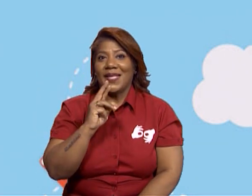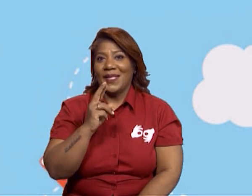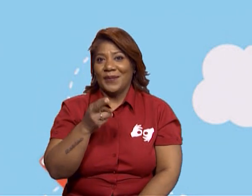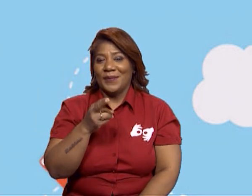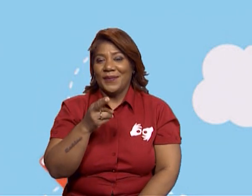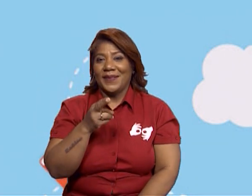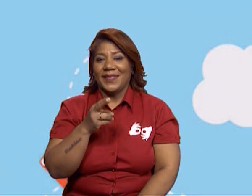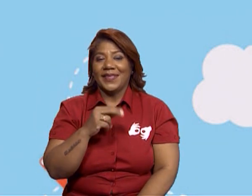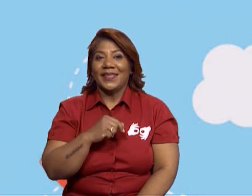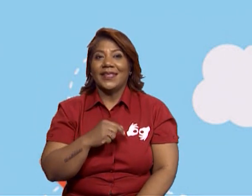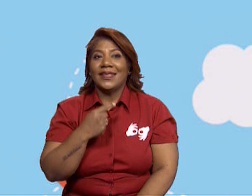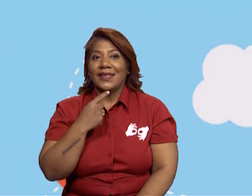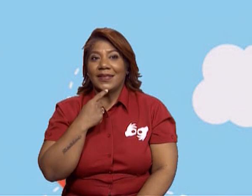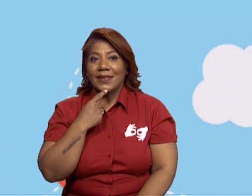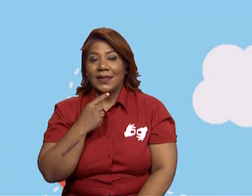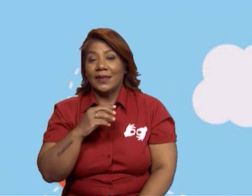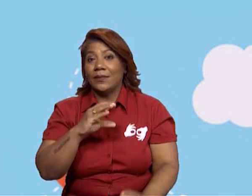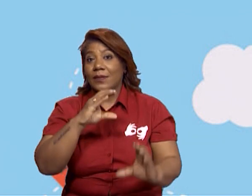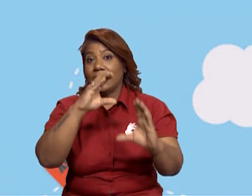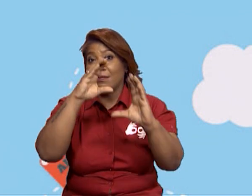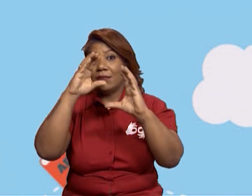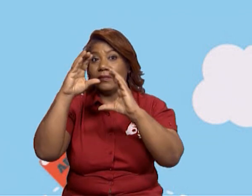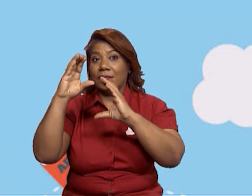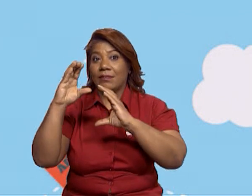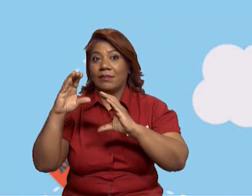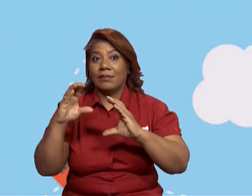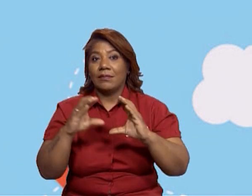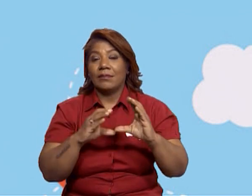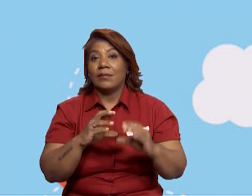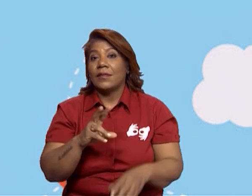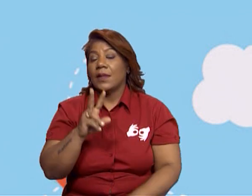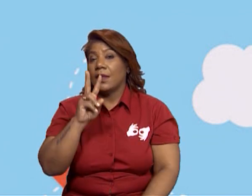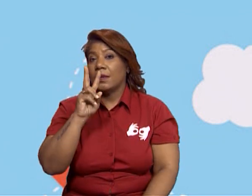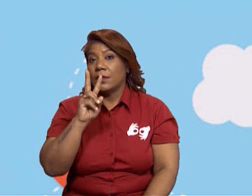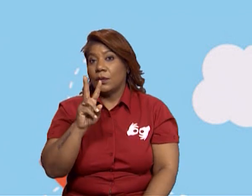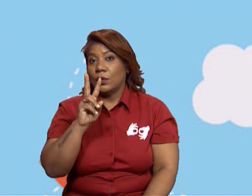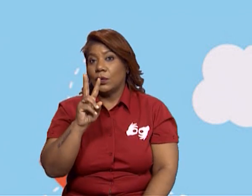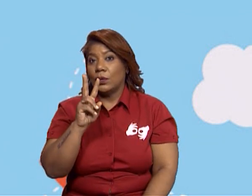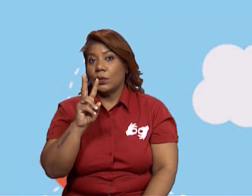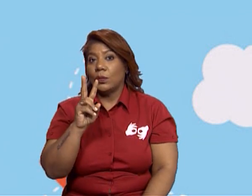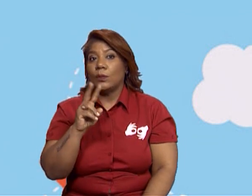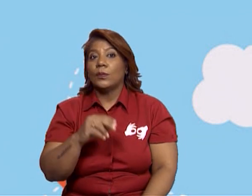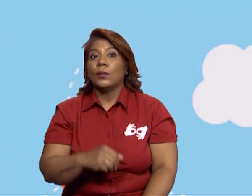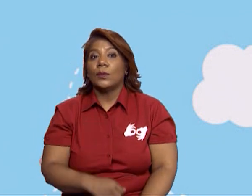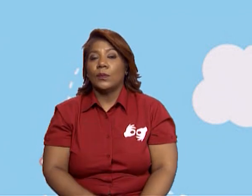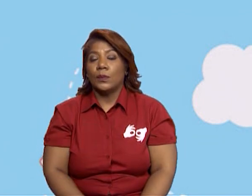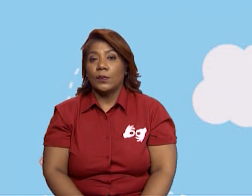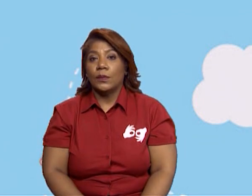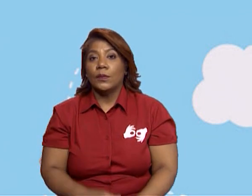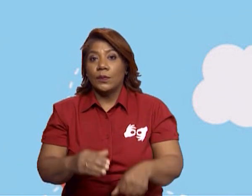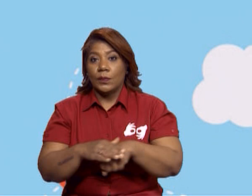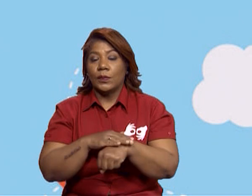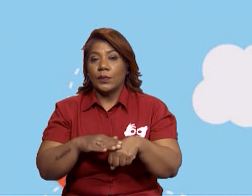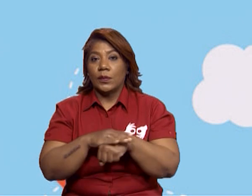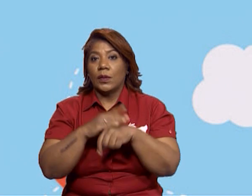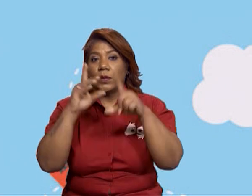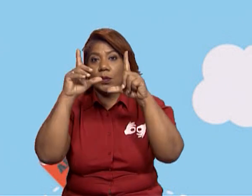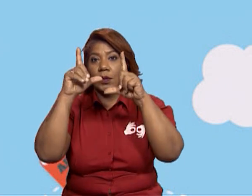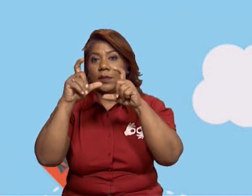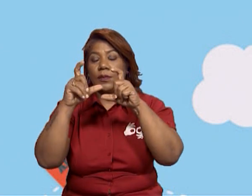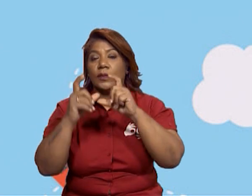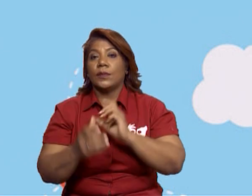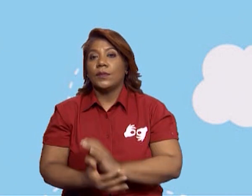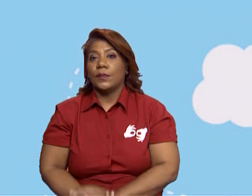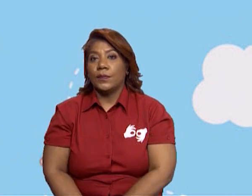responder. En el siguiente diagrama, ¿cuáles son los dos procesos que se producen? Pueden tomar una captura de pantalla y